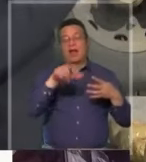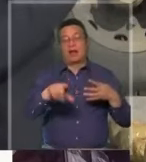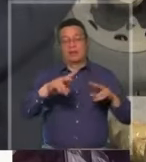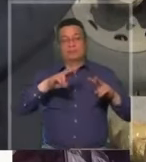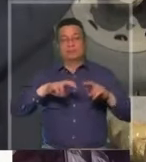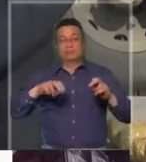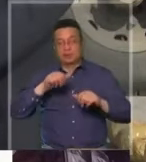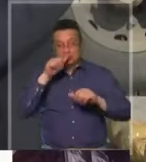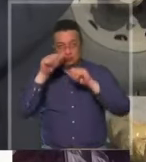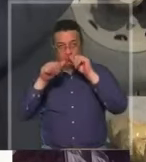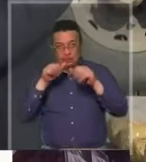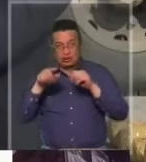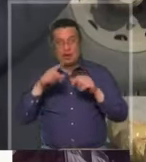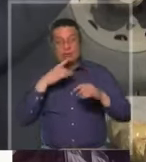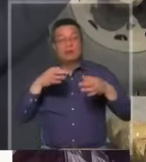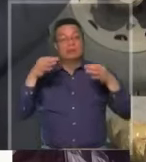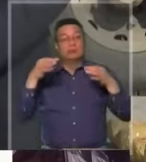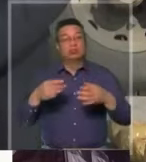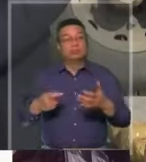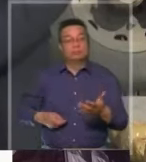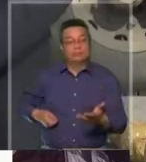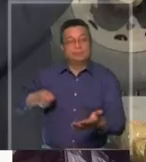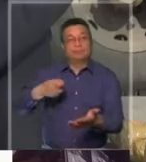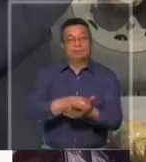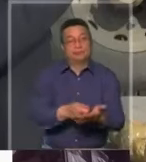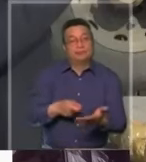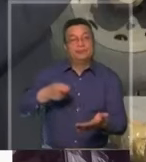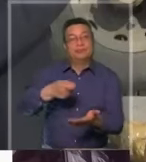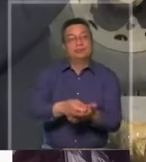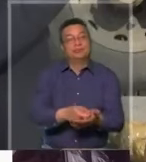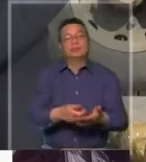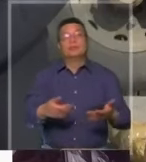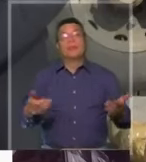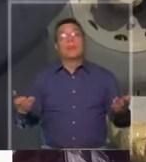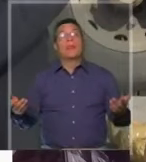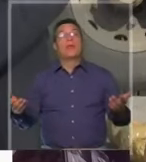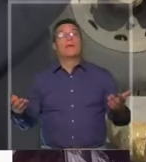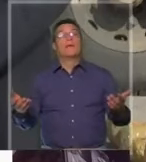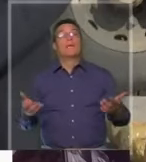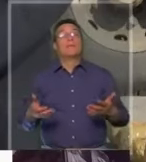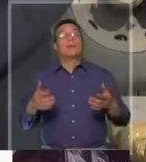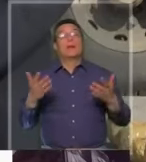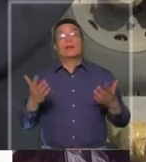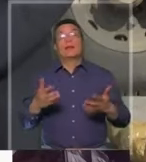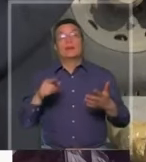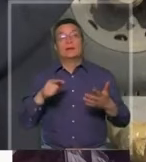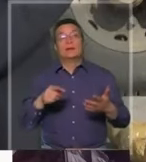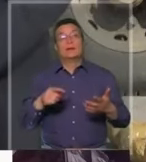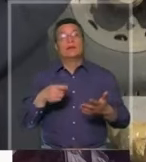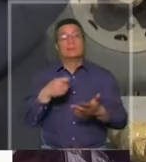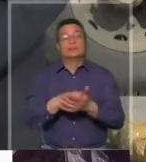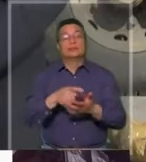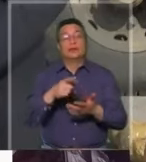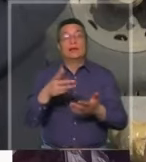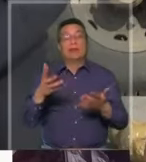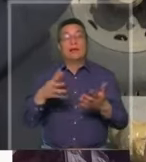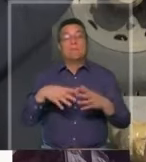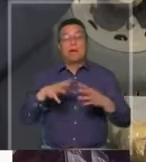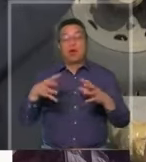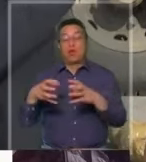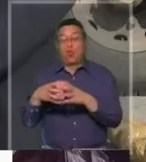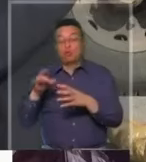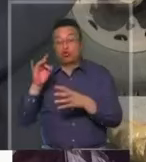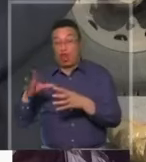a la existencia de financiamiento En definitiva que va más allá de este grupo de